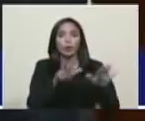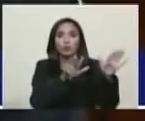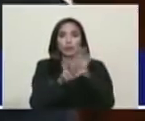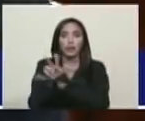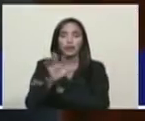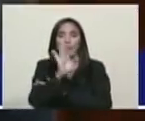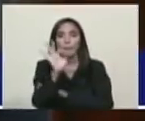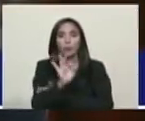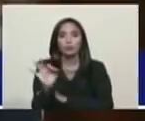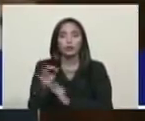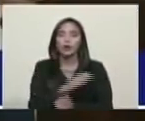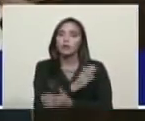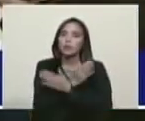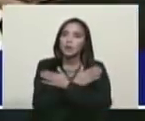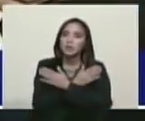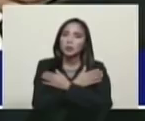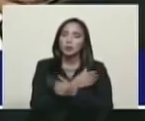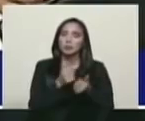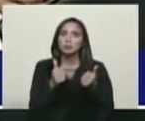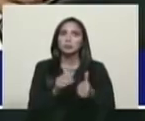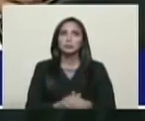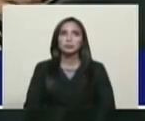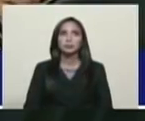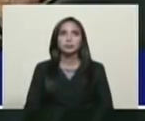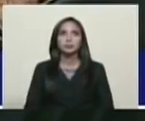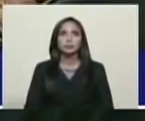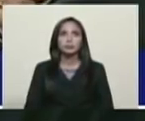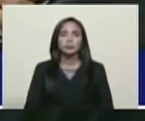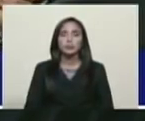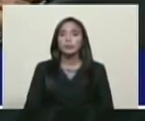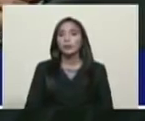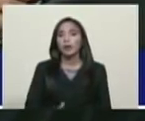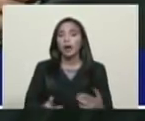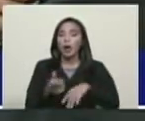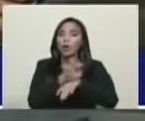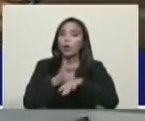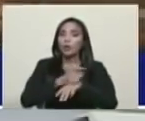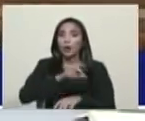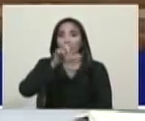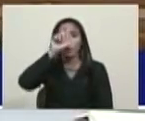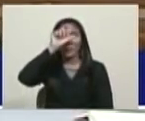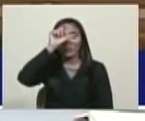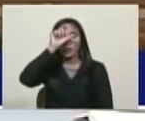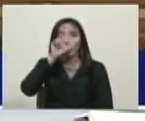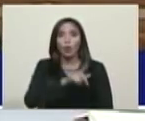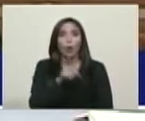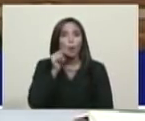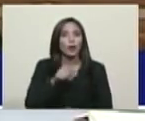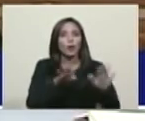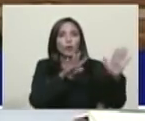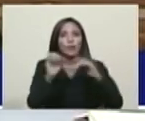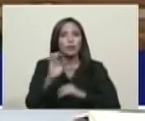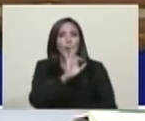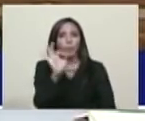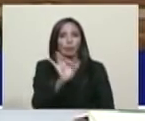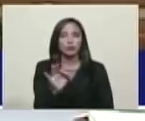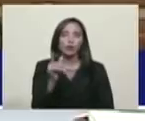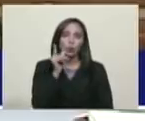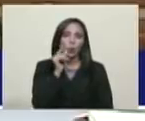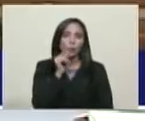83% de cumplimiento, la felicito. El gobernador de Falcón, 90%. Un felicito, Víctor